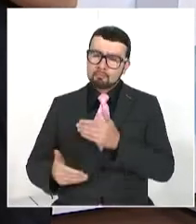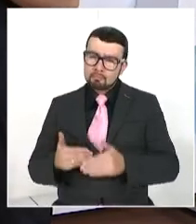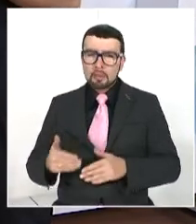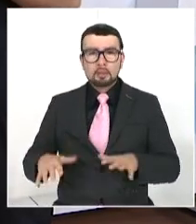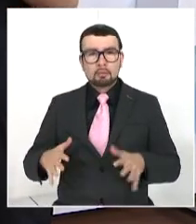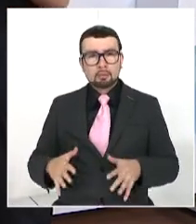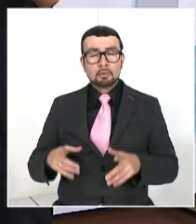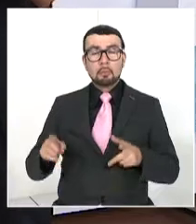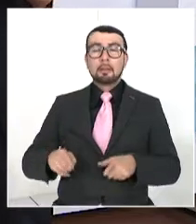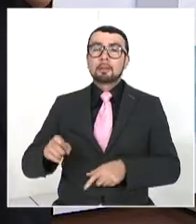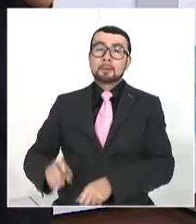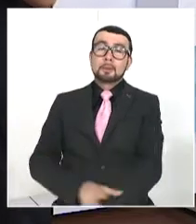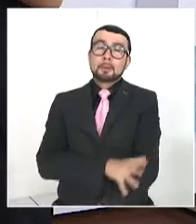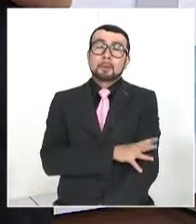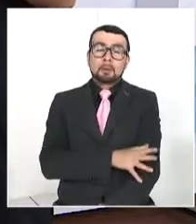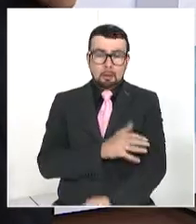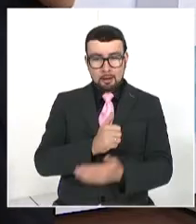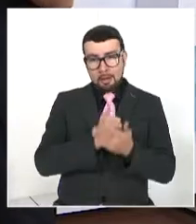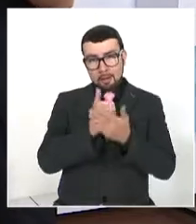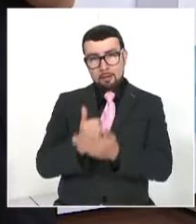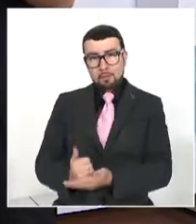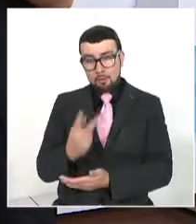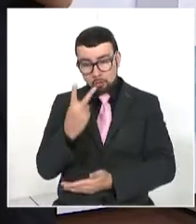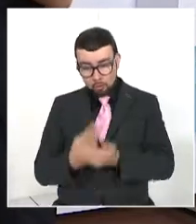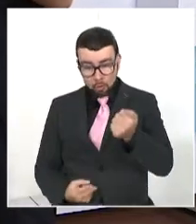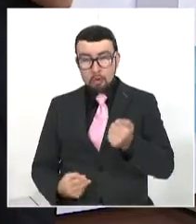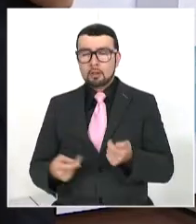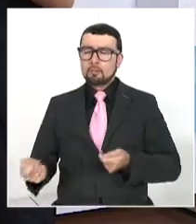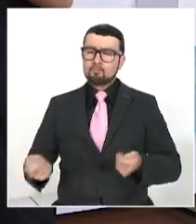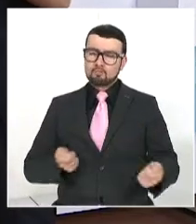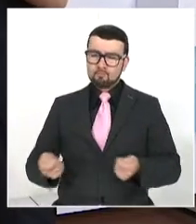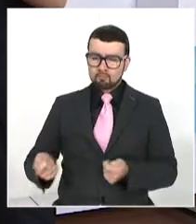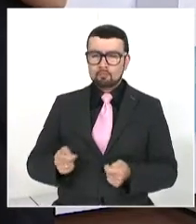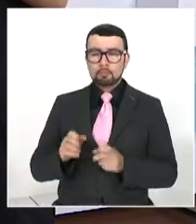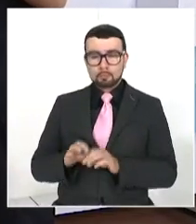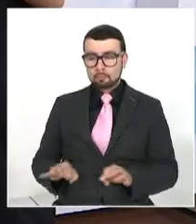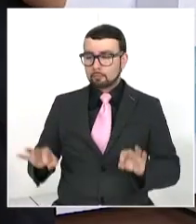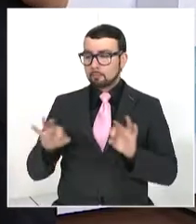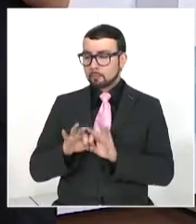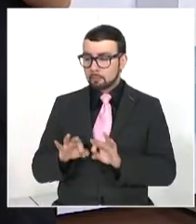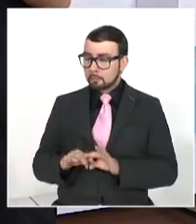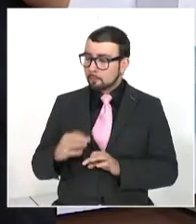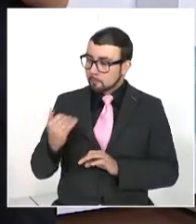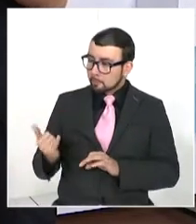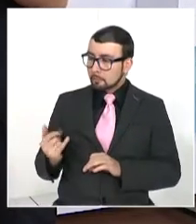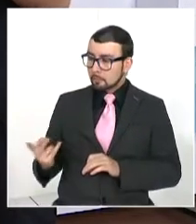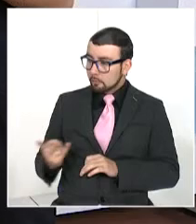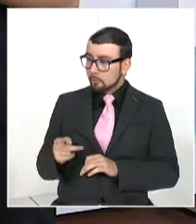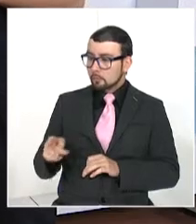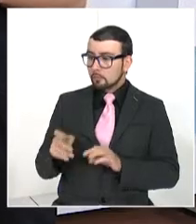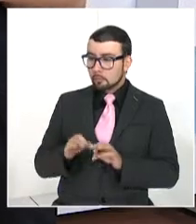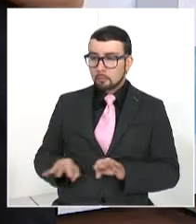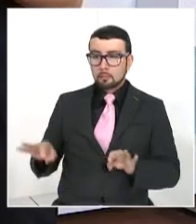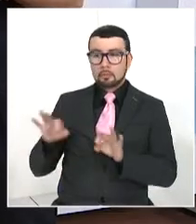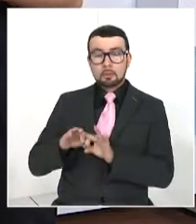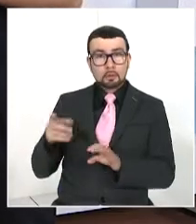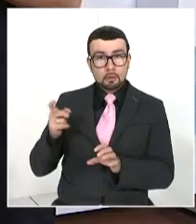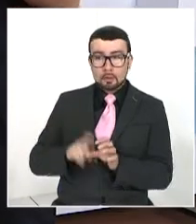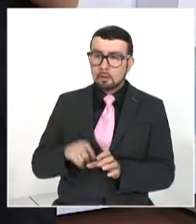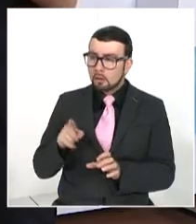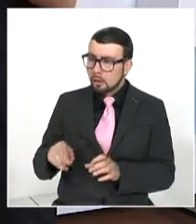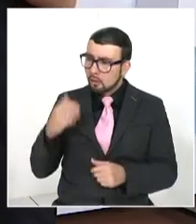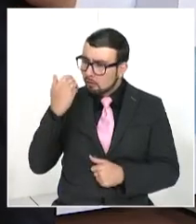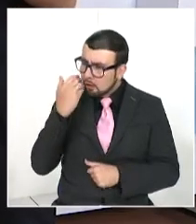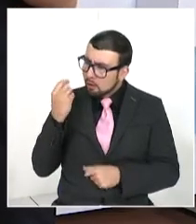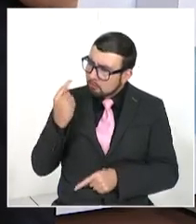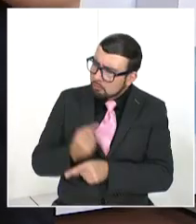parte emocional, y que ambas se pueden tener en cuenta, que las dos son importantes en el tratamiento de la patología